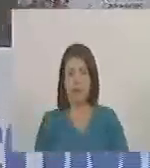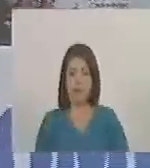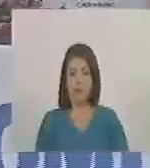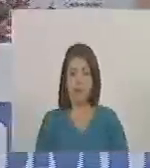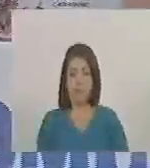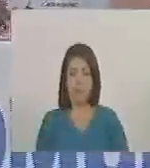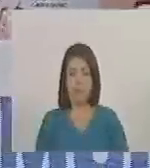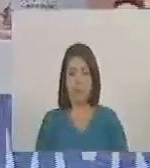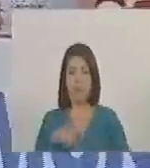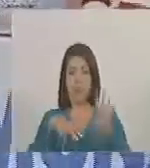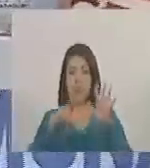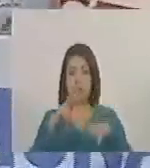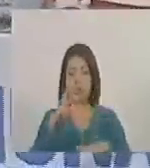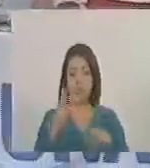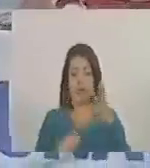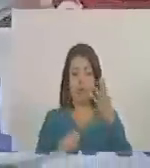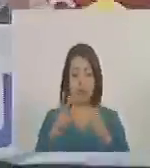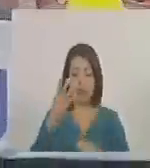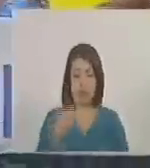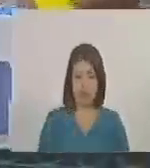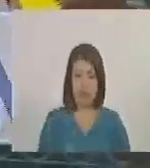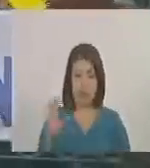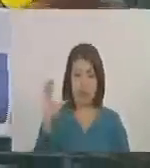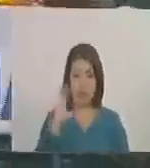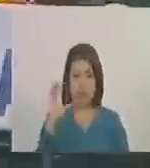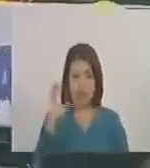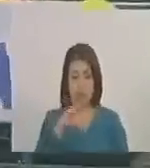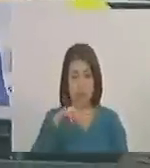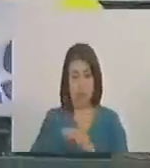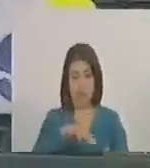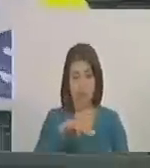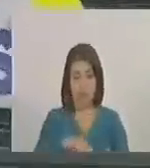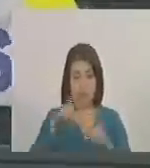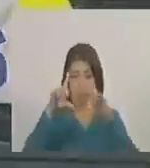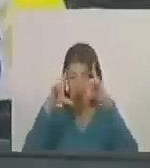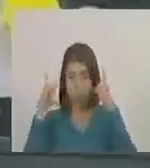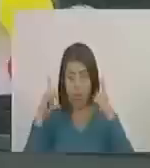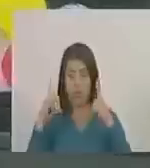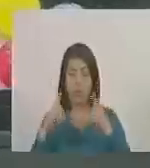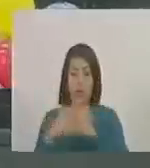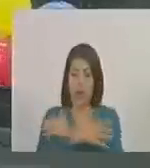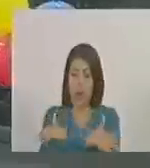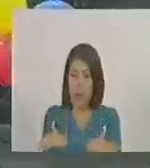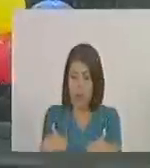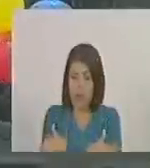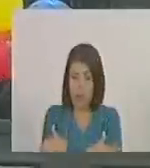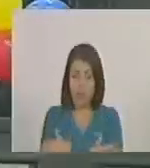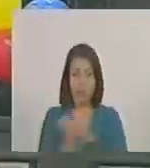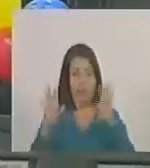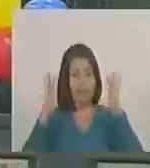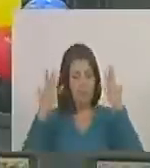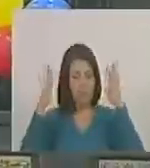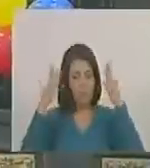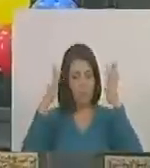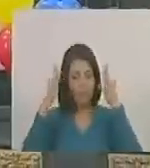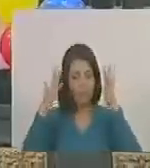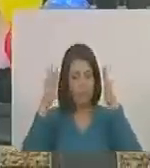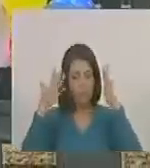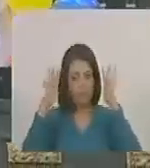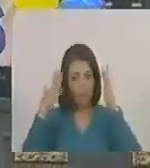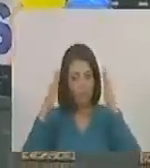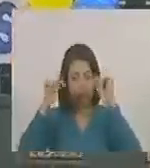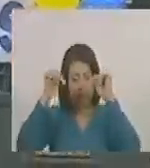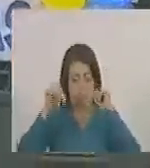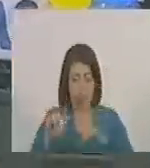de 12 consejos comunales de Caracas, Miranda y La Guaira. Nuestro abrazo y nuestro aplauso por su